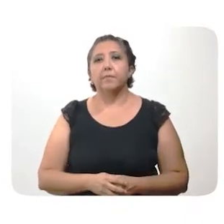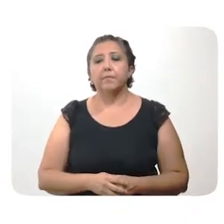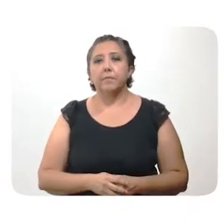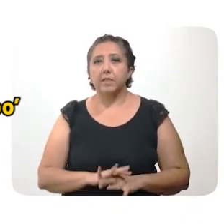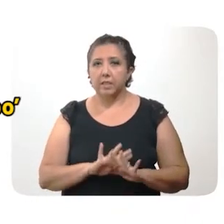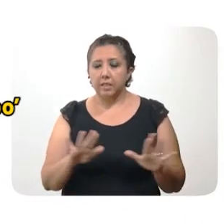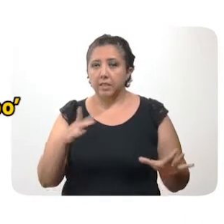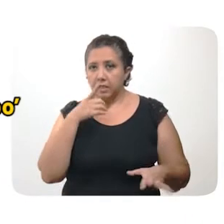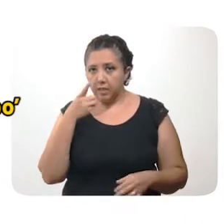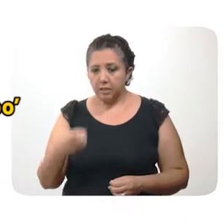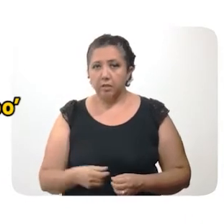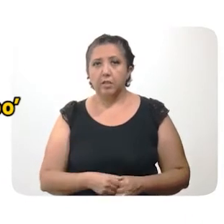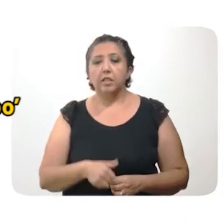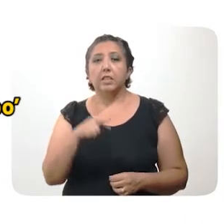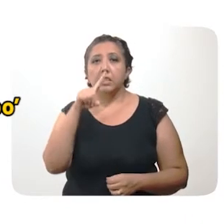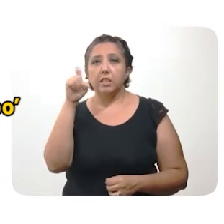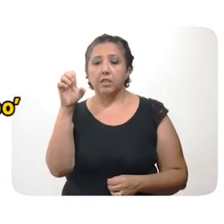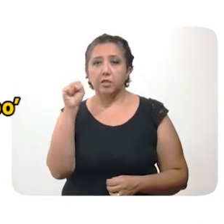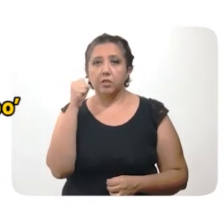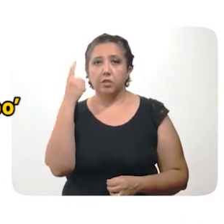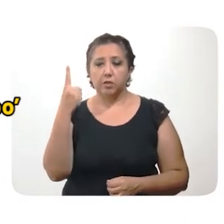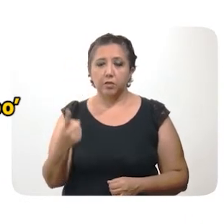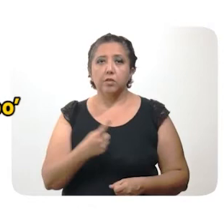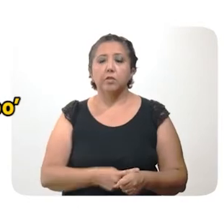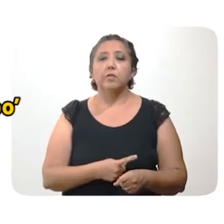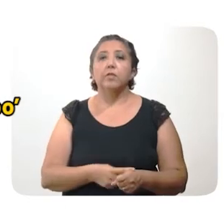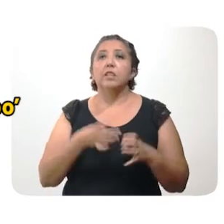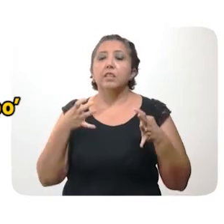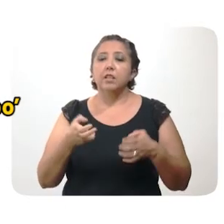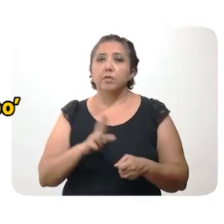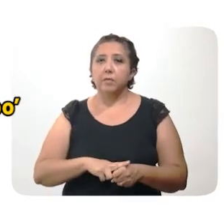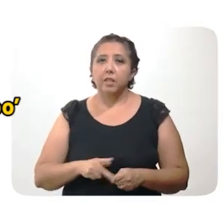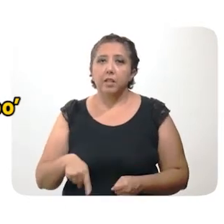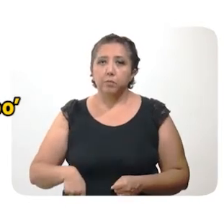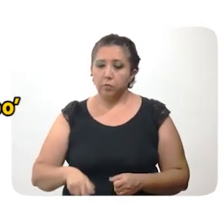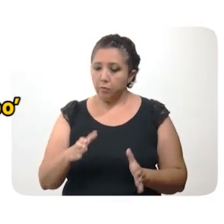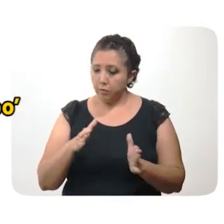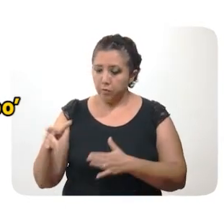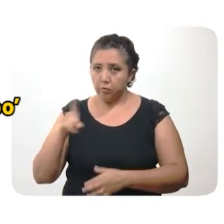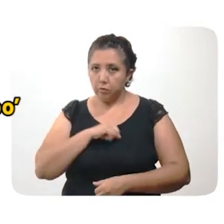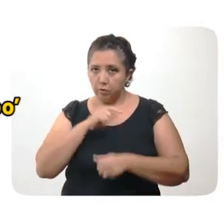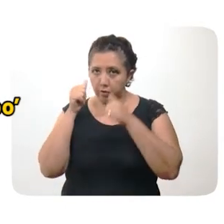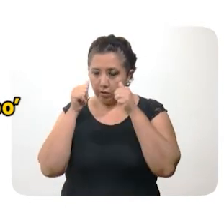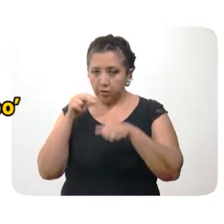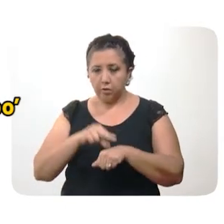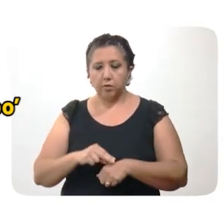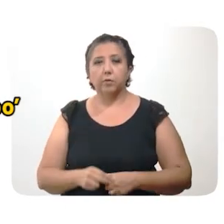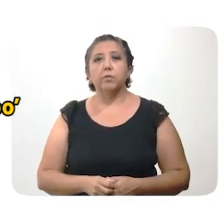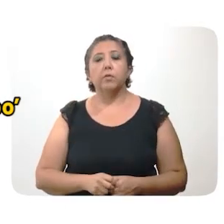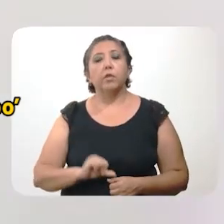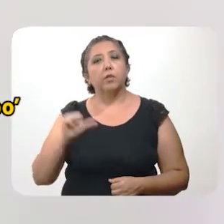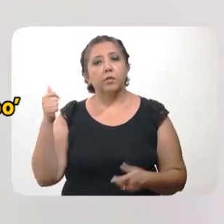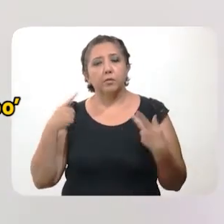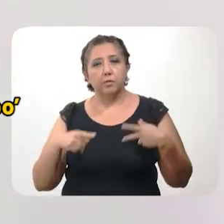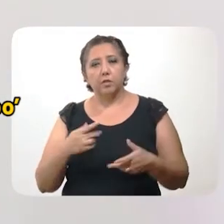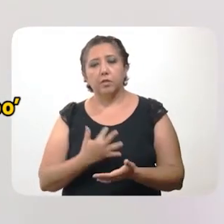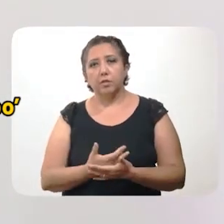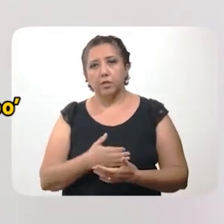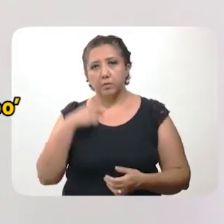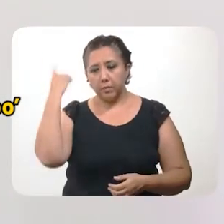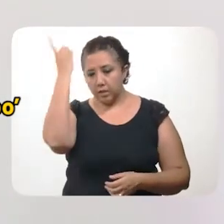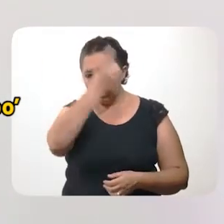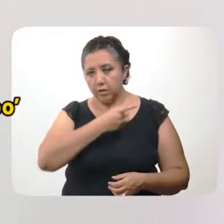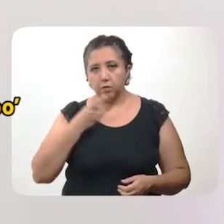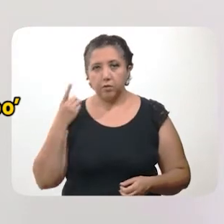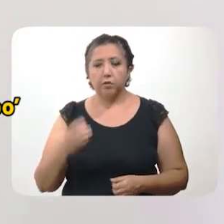leves. Como ya se mencionó, 161 de los casos positivos están en hospitales públicos y en aislamiento total. Hay otros